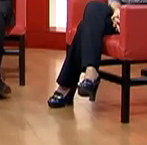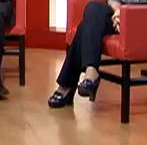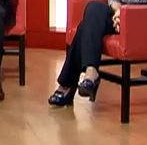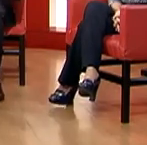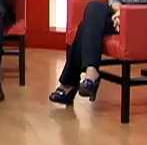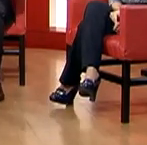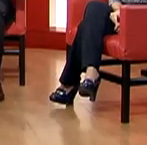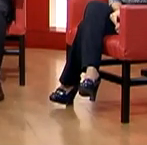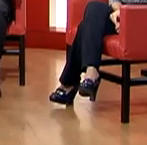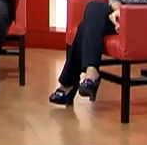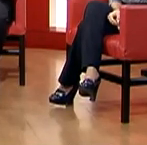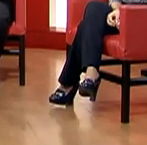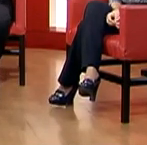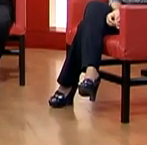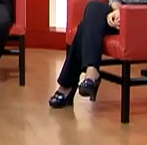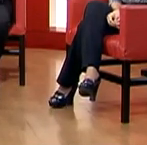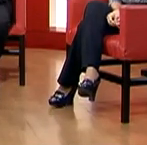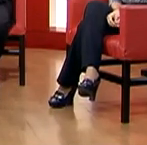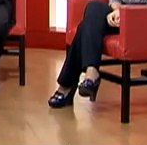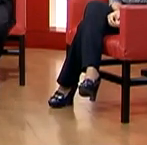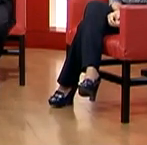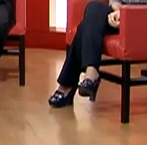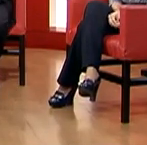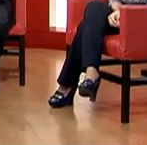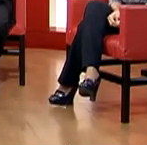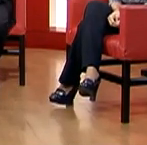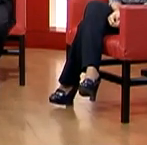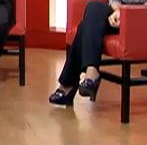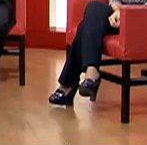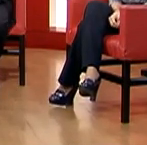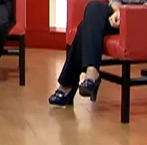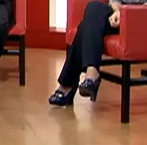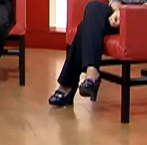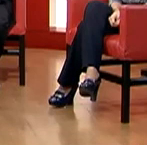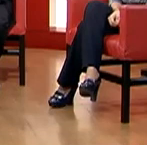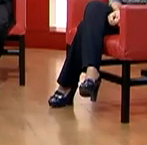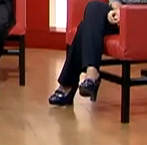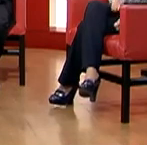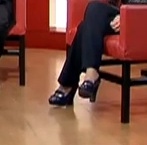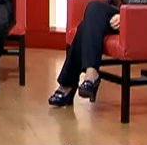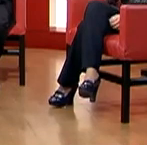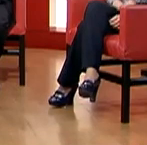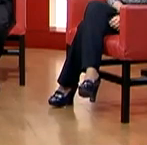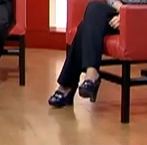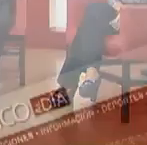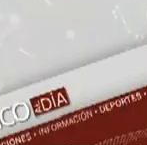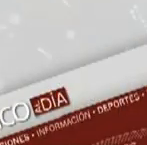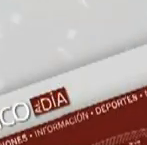excelente mitad de semana. Nos vemos mañana con más información. Y este es un esfuerzo informativo de Televisión Educativa. Hasta luego.